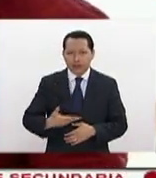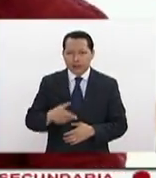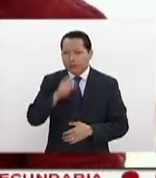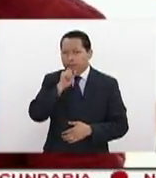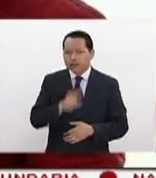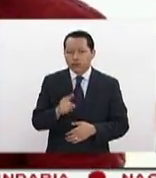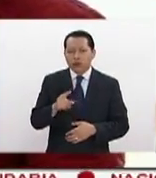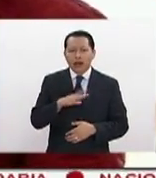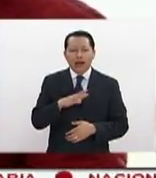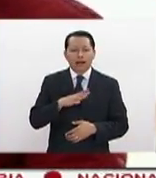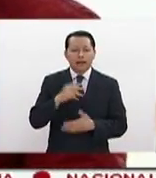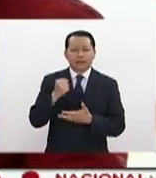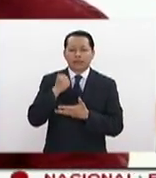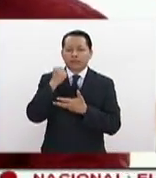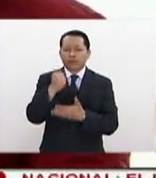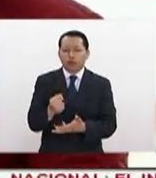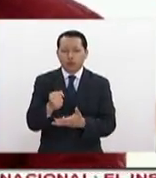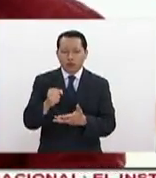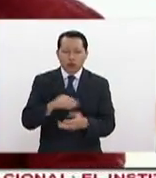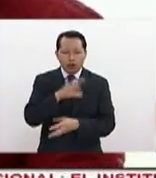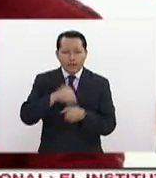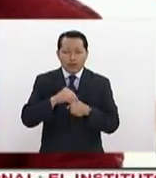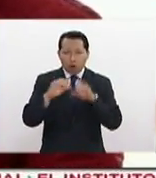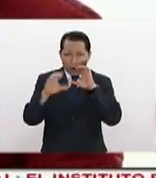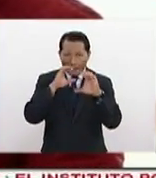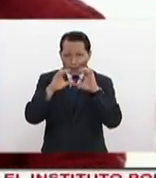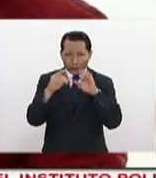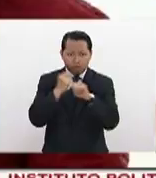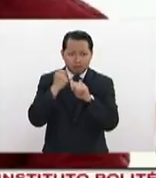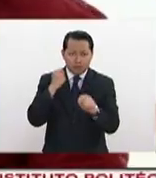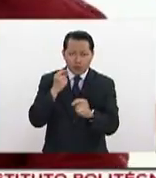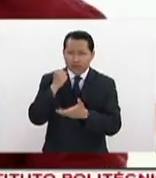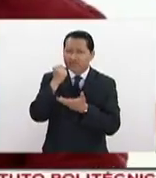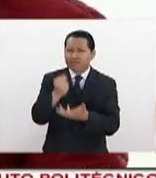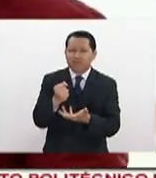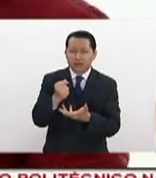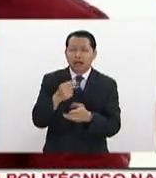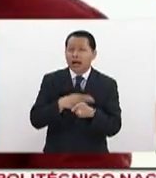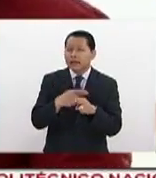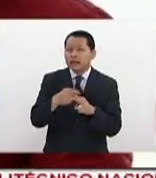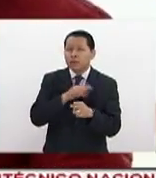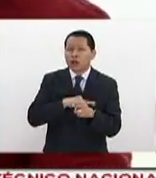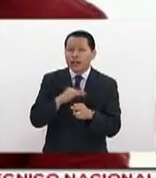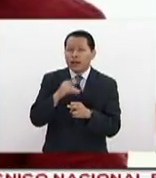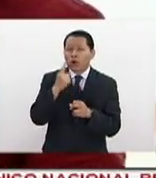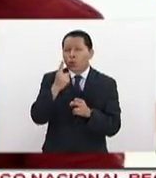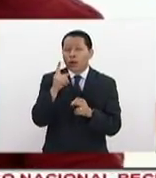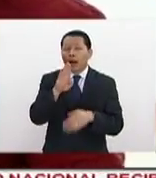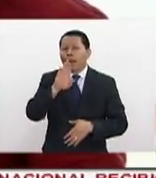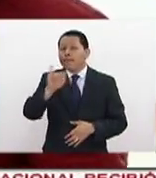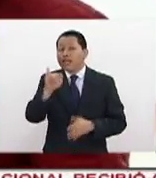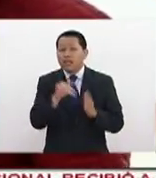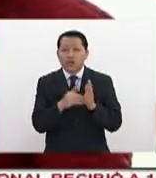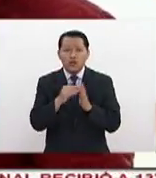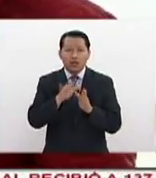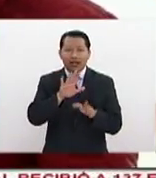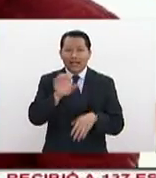se realiza una inversión en el sector comunicaciones y transportes de hasta por